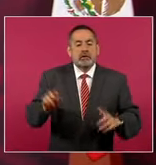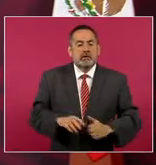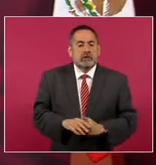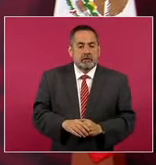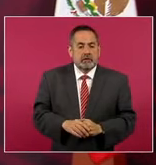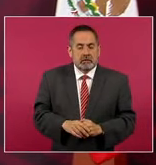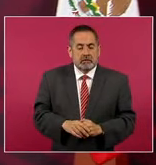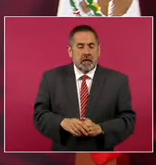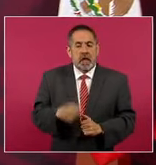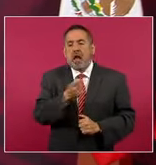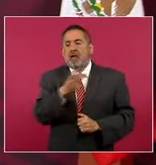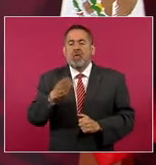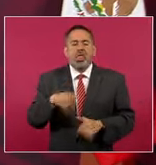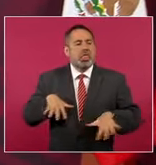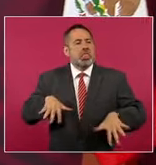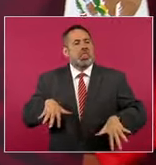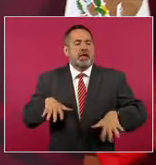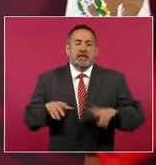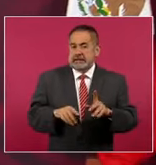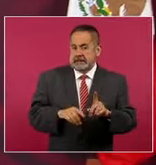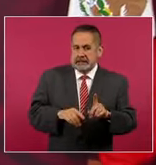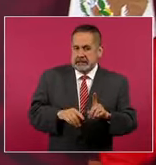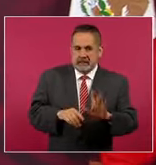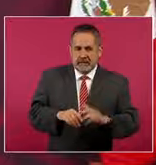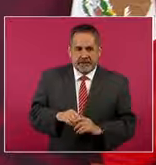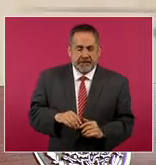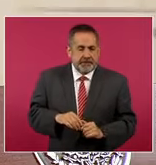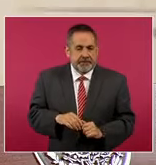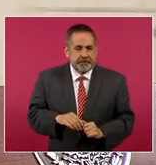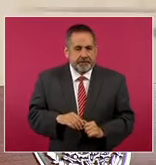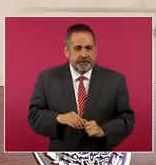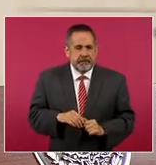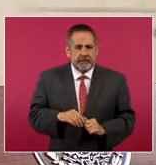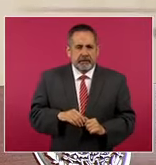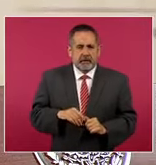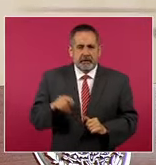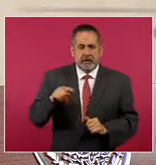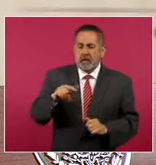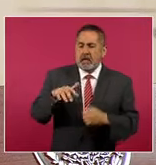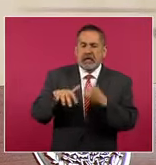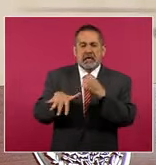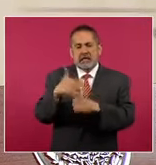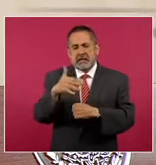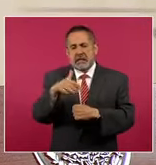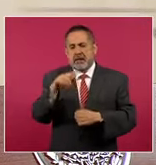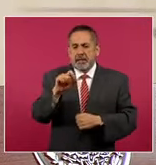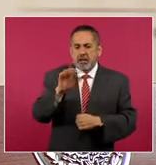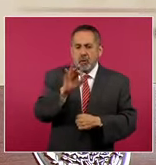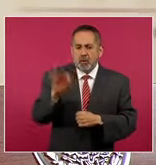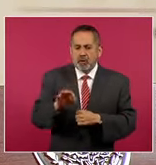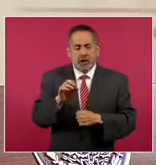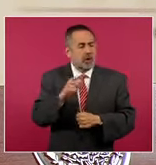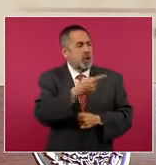son muy conchudos, aunque tengan 15-20% de aceptación,